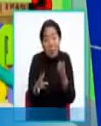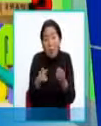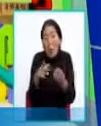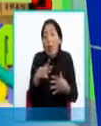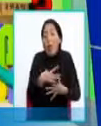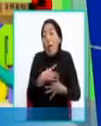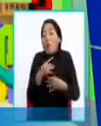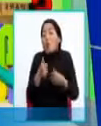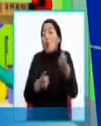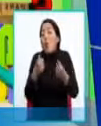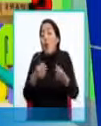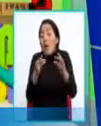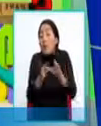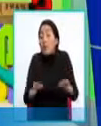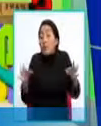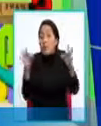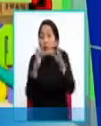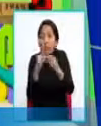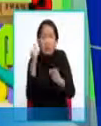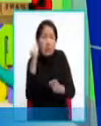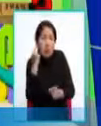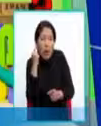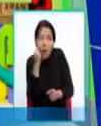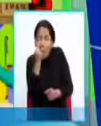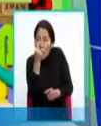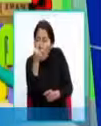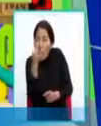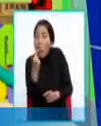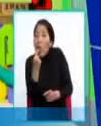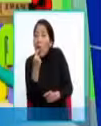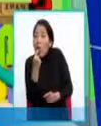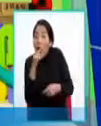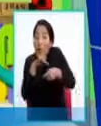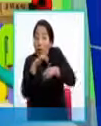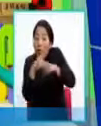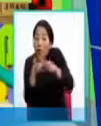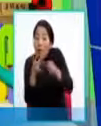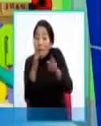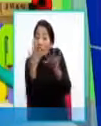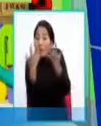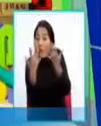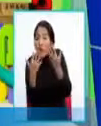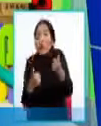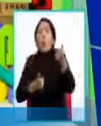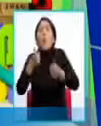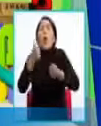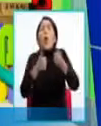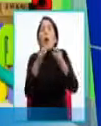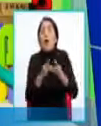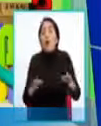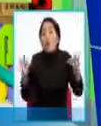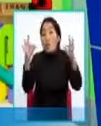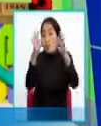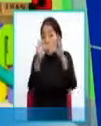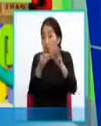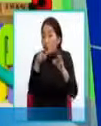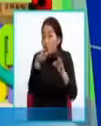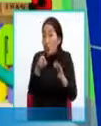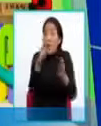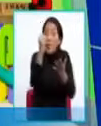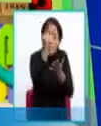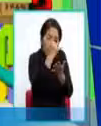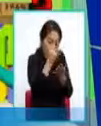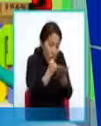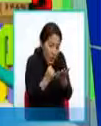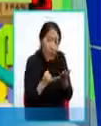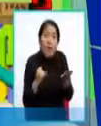generar espacios en los que las experiencias como la que estamos viendo, las experiencias que se han divulgado el año pasado, no caigan en